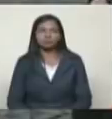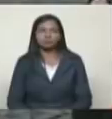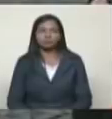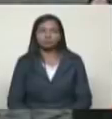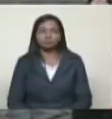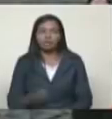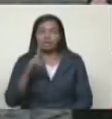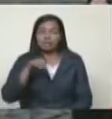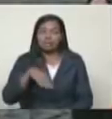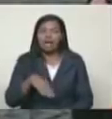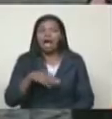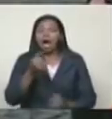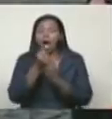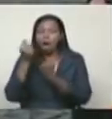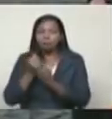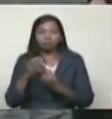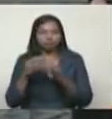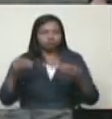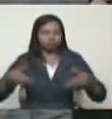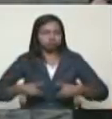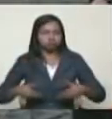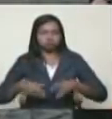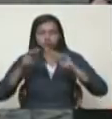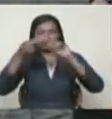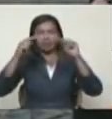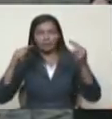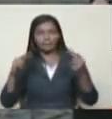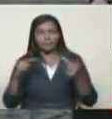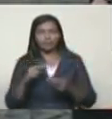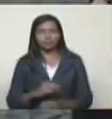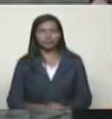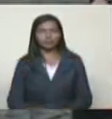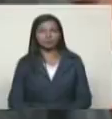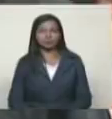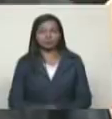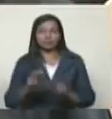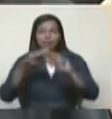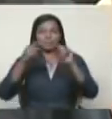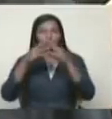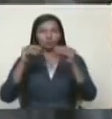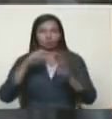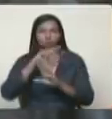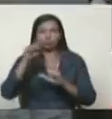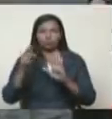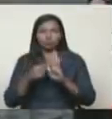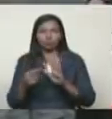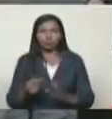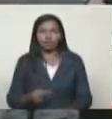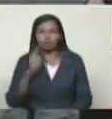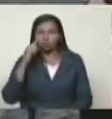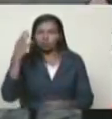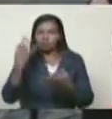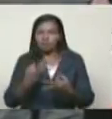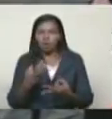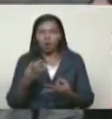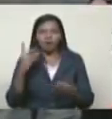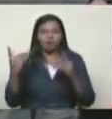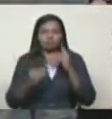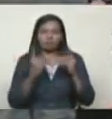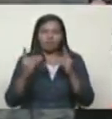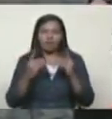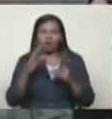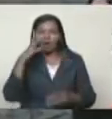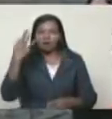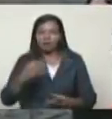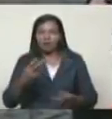están apoyando todo este esfuerzo de paz. De paz. Creo en el diálogo y creo en la